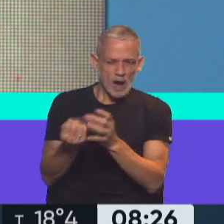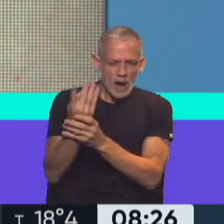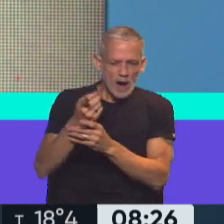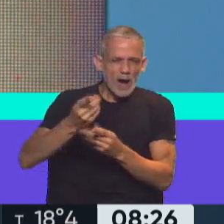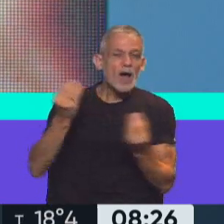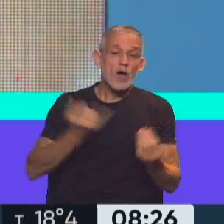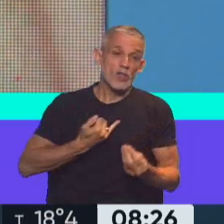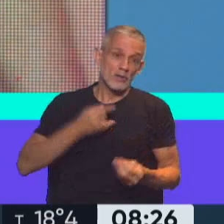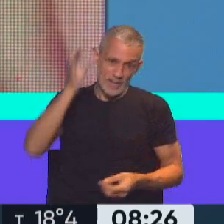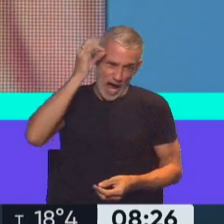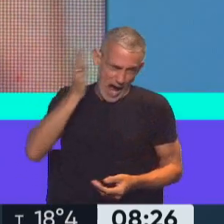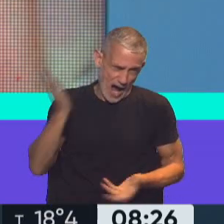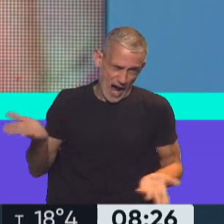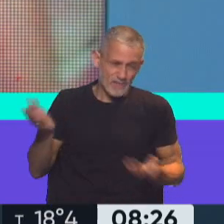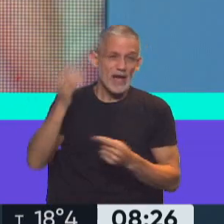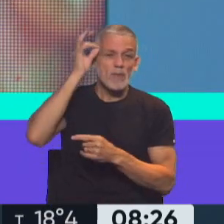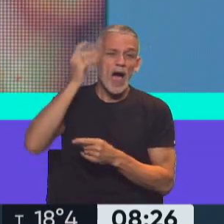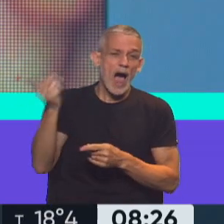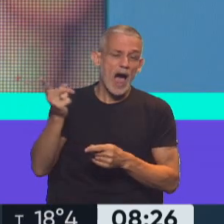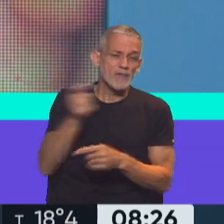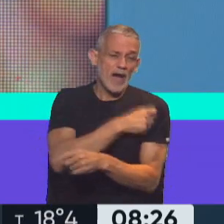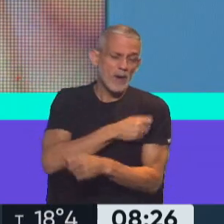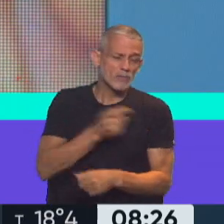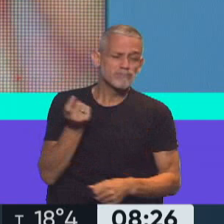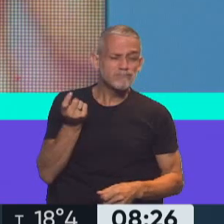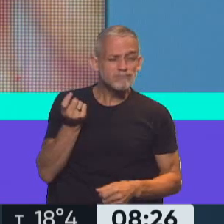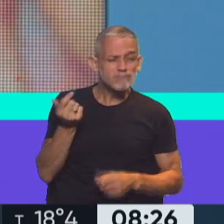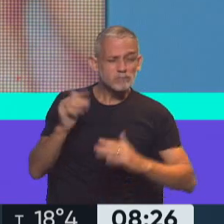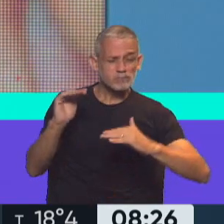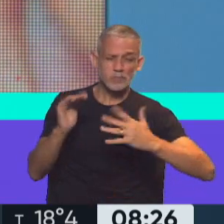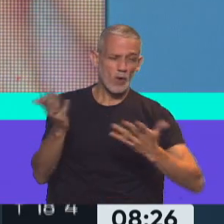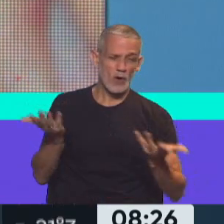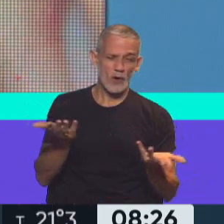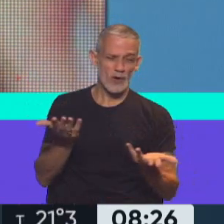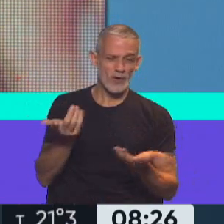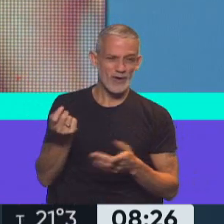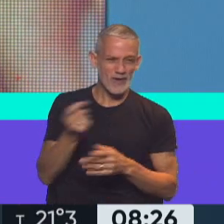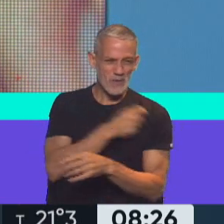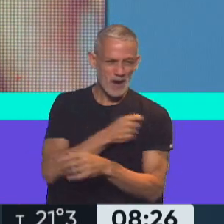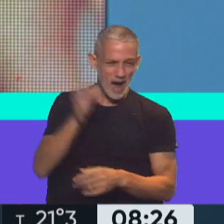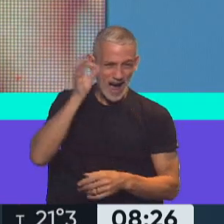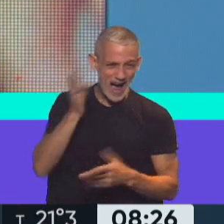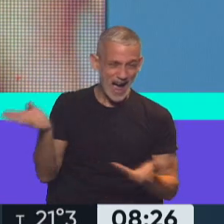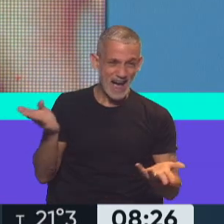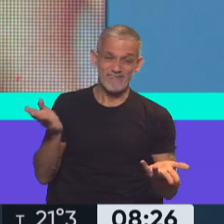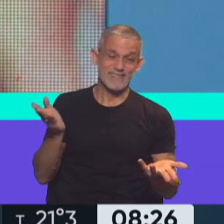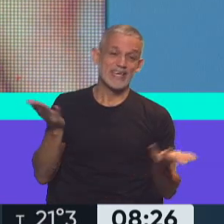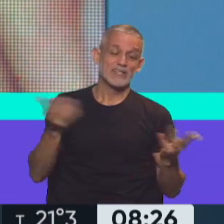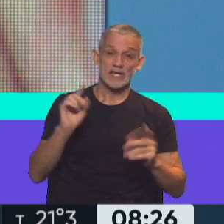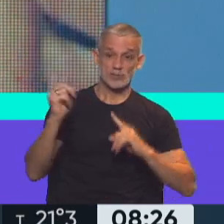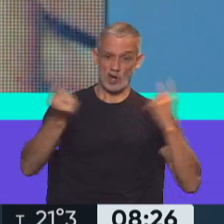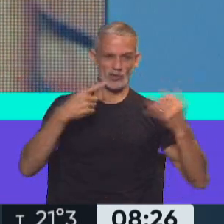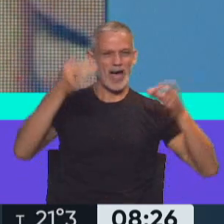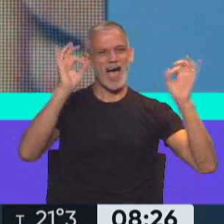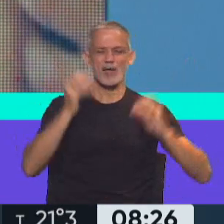variante en el continente africano, porque hay una distribución muy inequitativa de las vacunas y, como decimos siempre, nadie se salva solo.